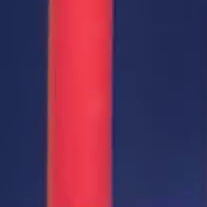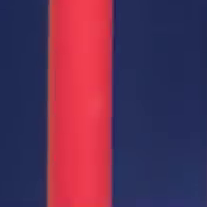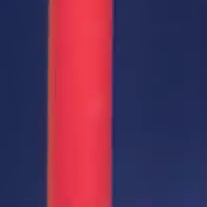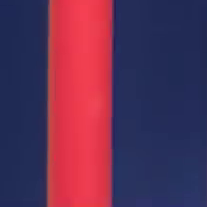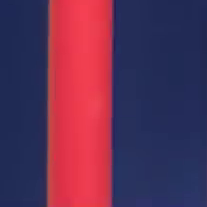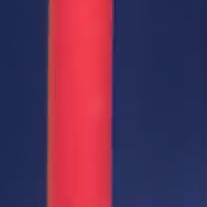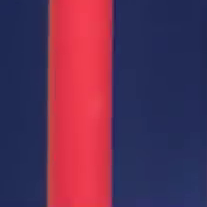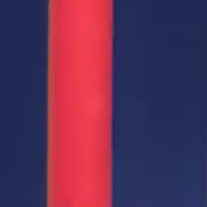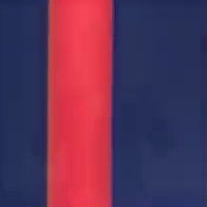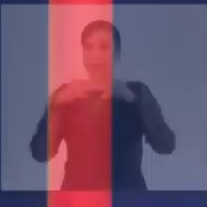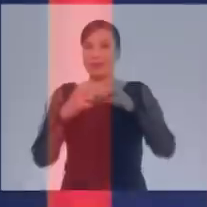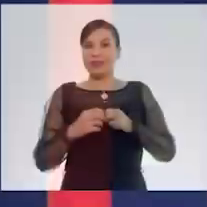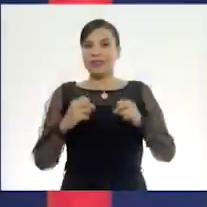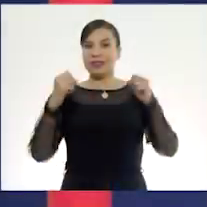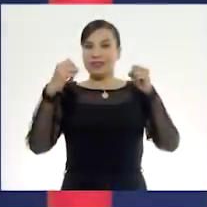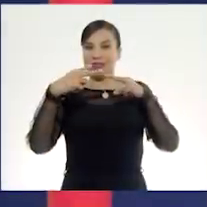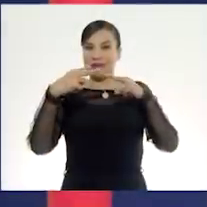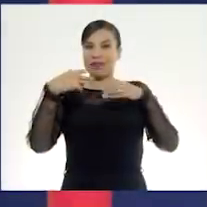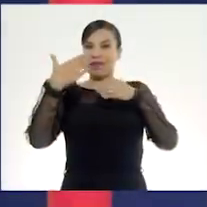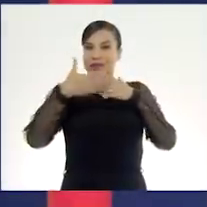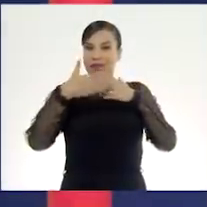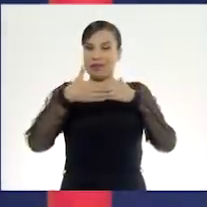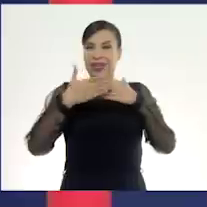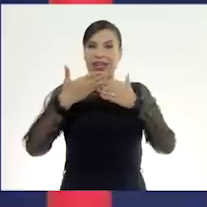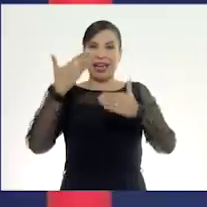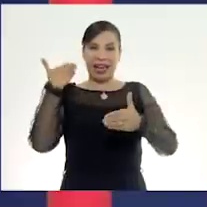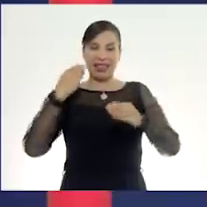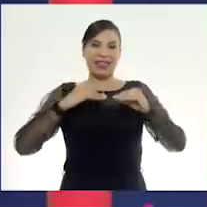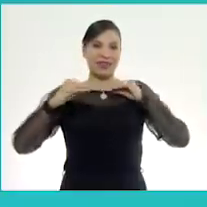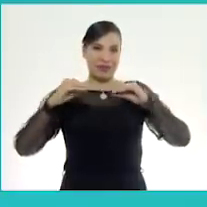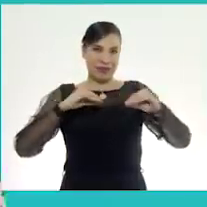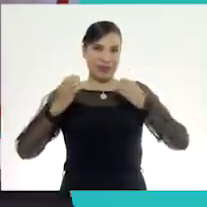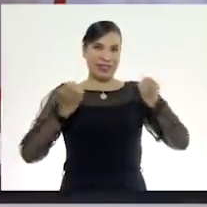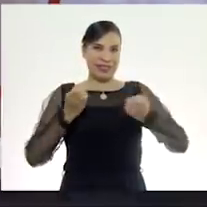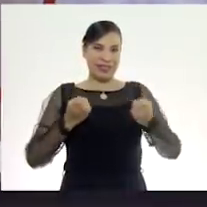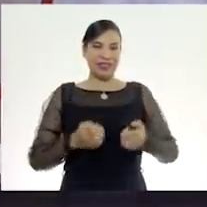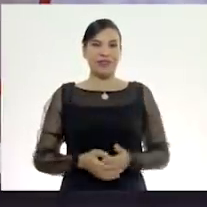Nos vemos hasta la próxima, pero antes a movernos un poco.